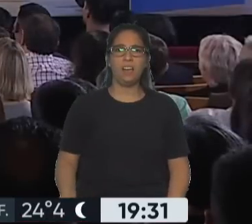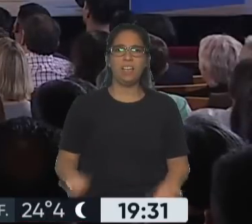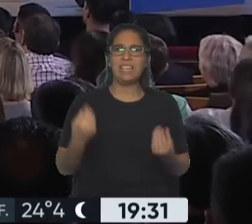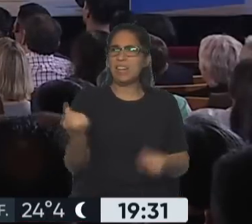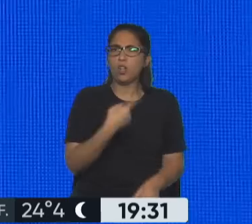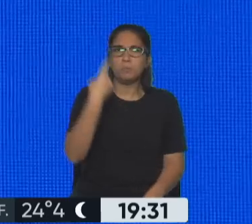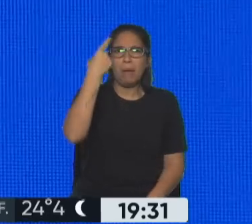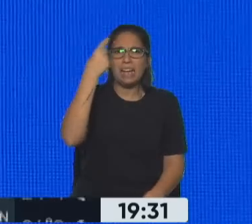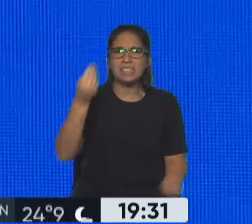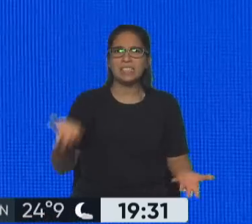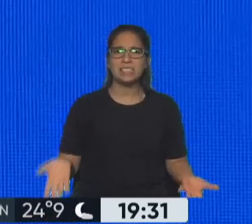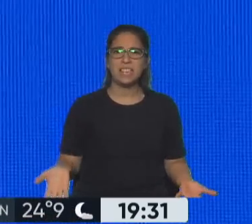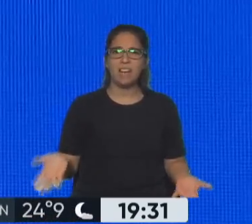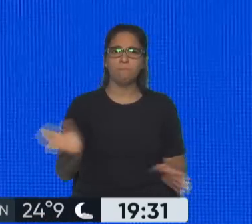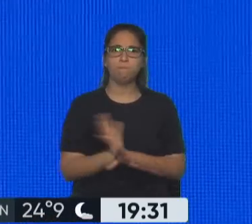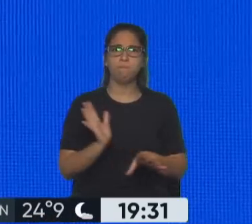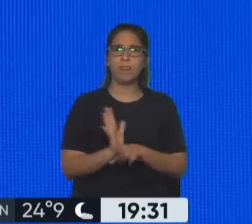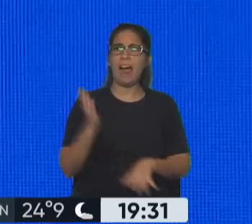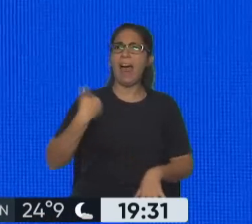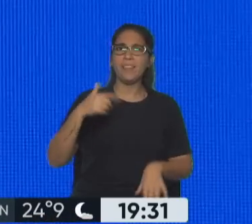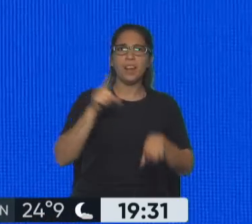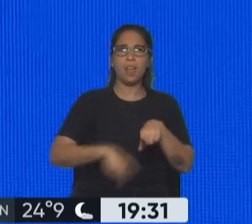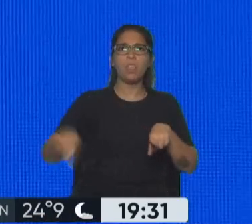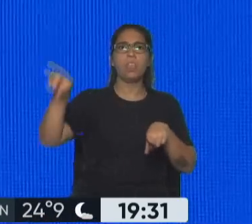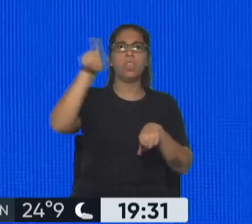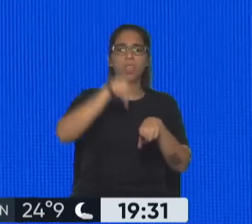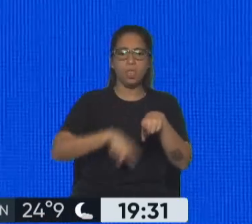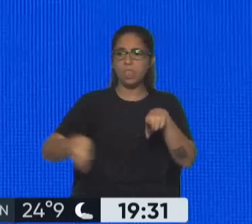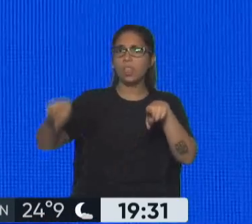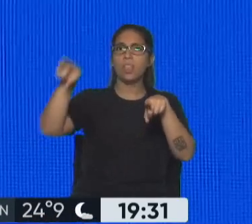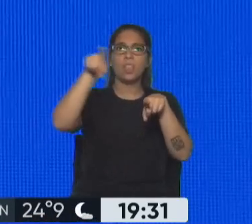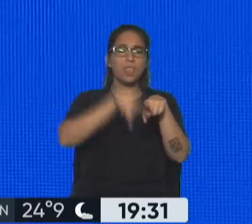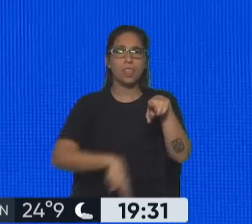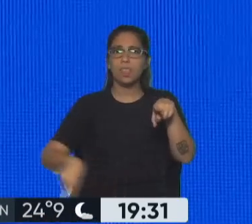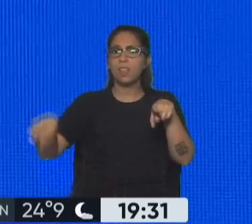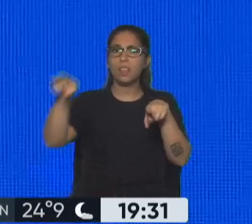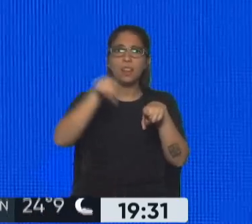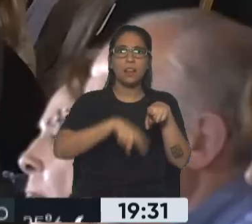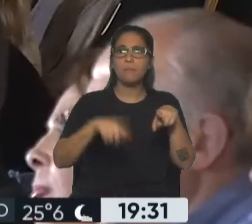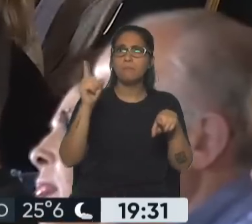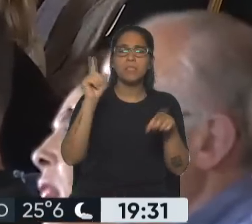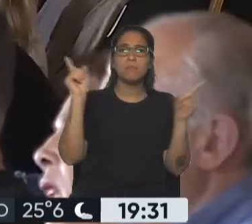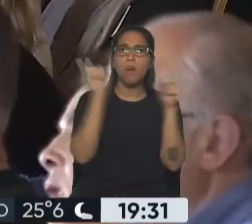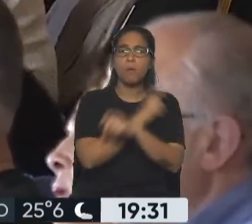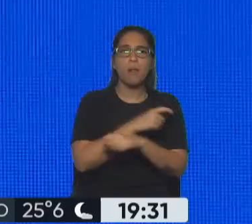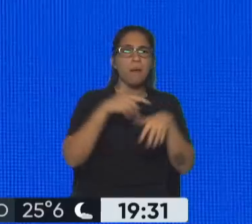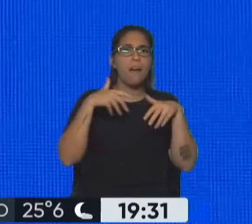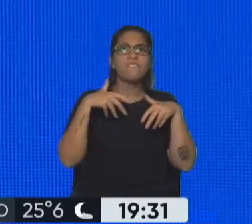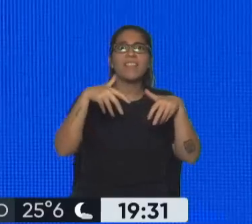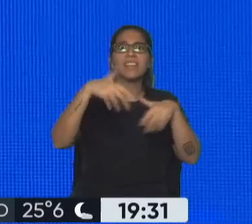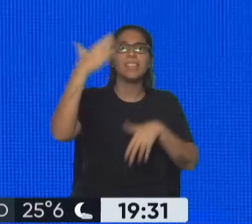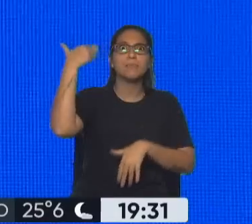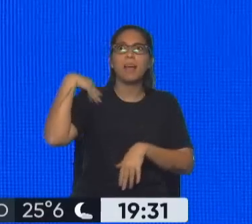pasa que es como una Argentina circular que no puede y vuelve sobre sus fantasmas y sobre sus